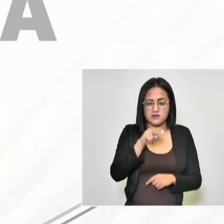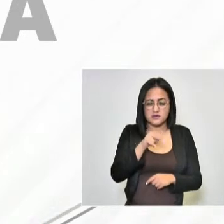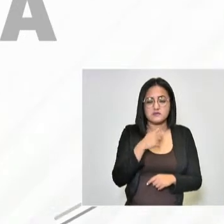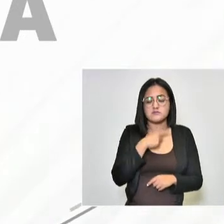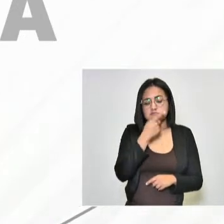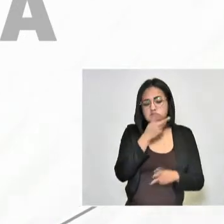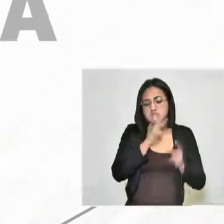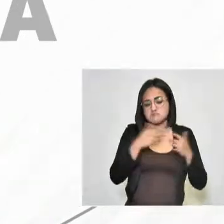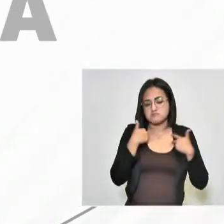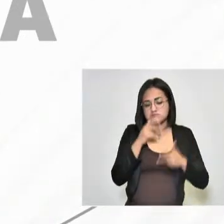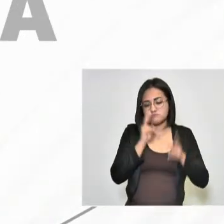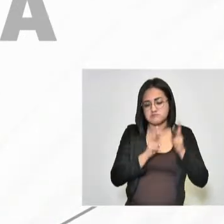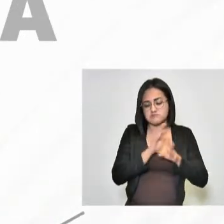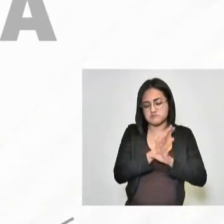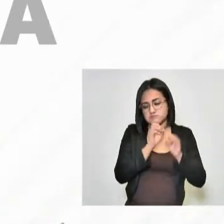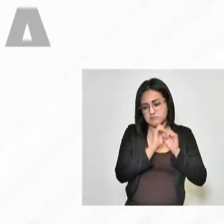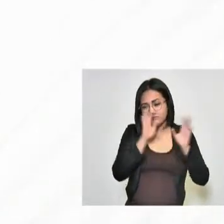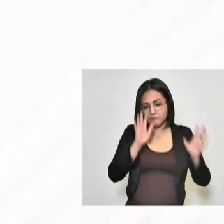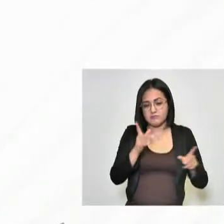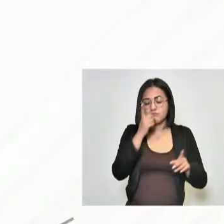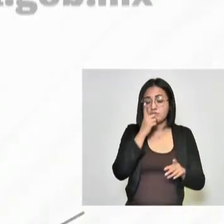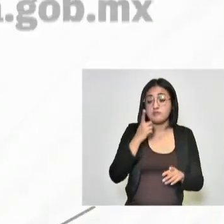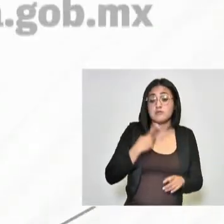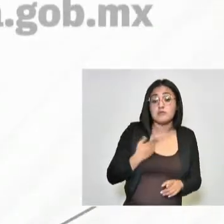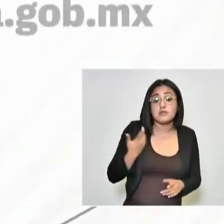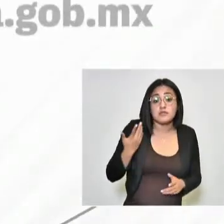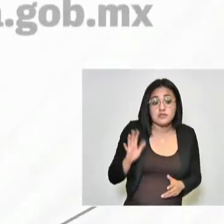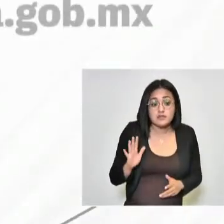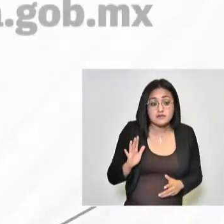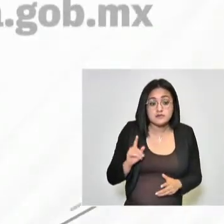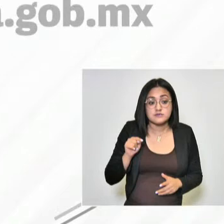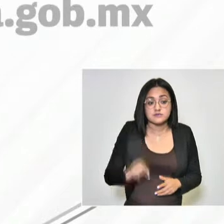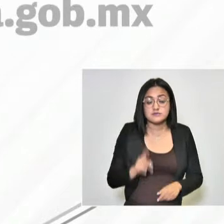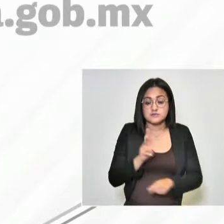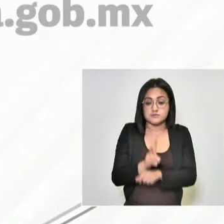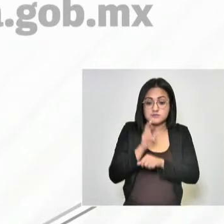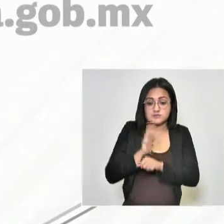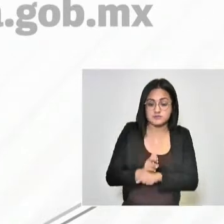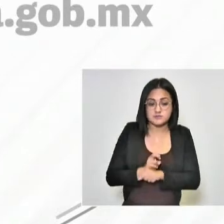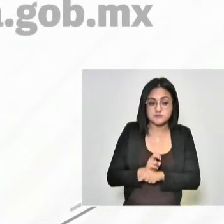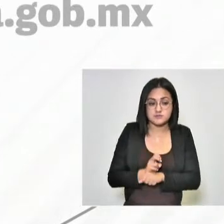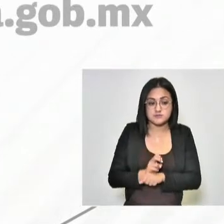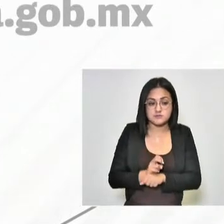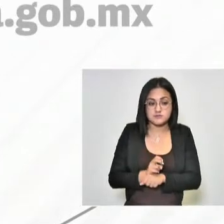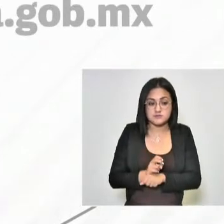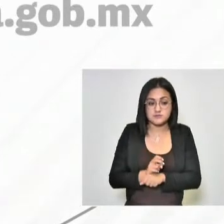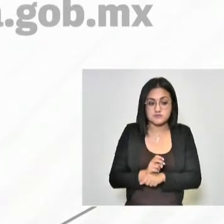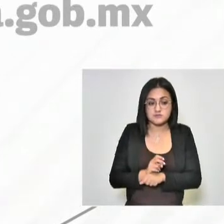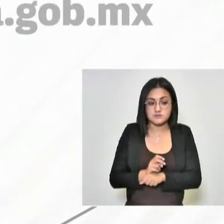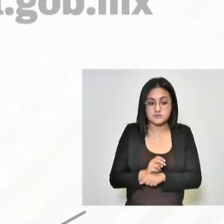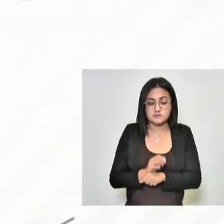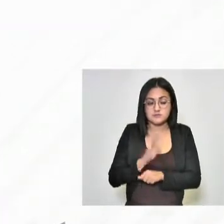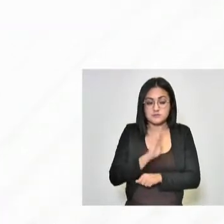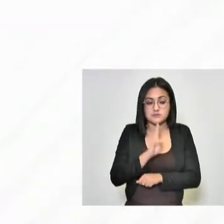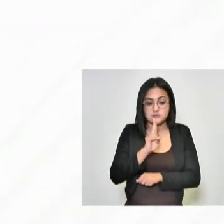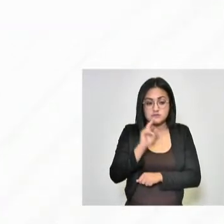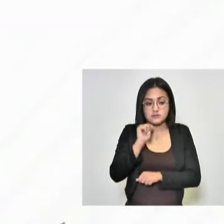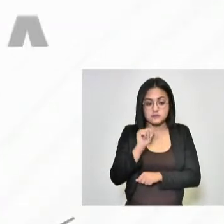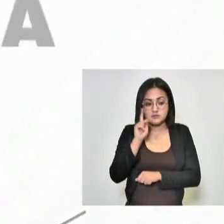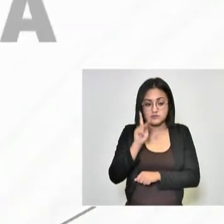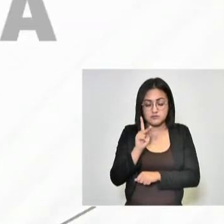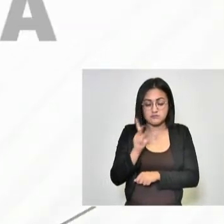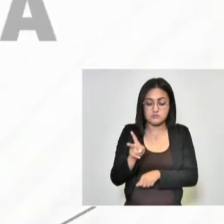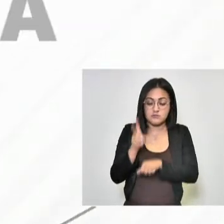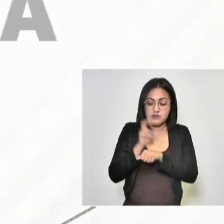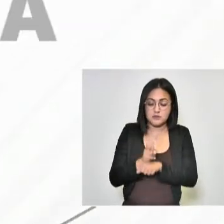tengo entendido y así me lo comentó, fue invitado por la Benemérita Universidad Autónoma de